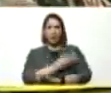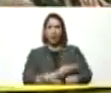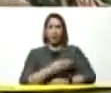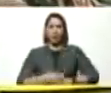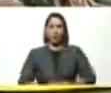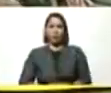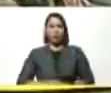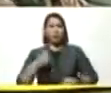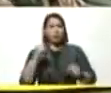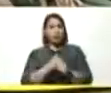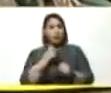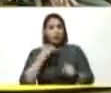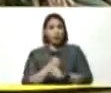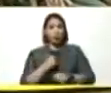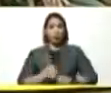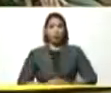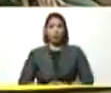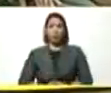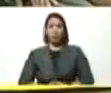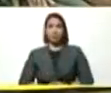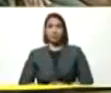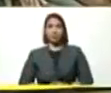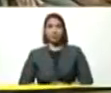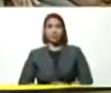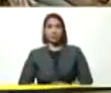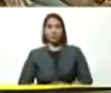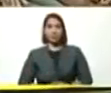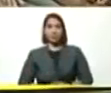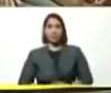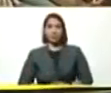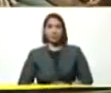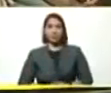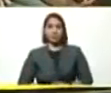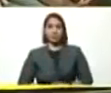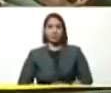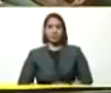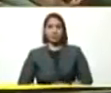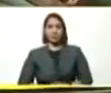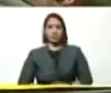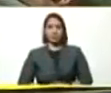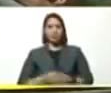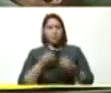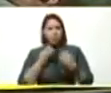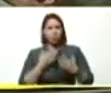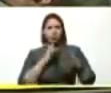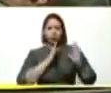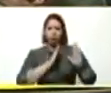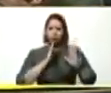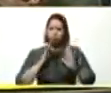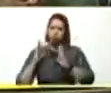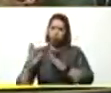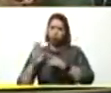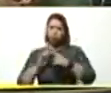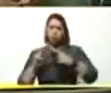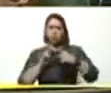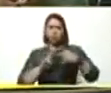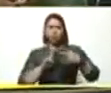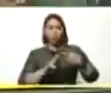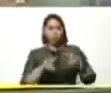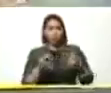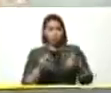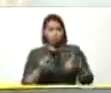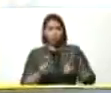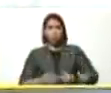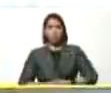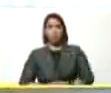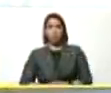Es un trabajo que amerita muy buena organización de los recursos.